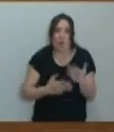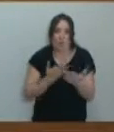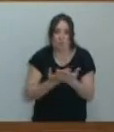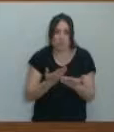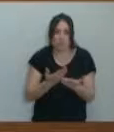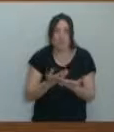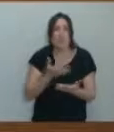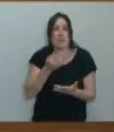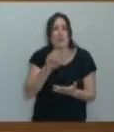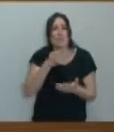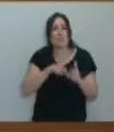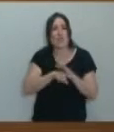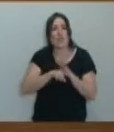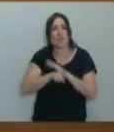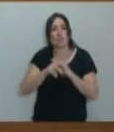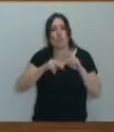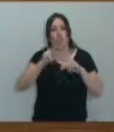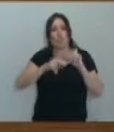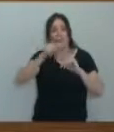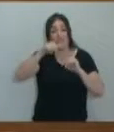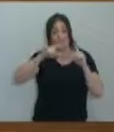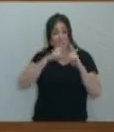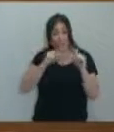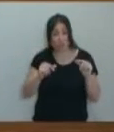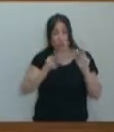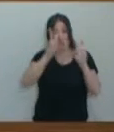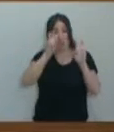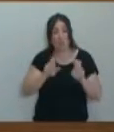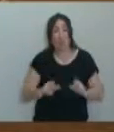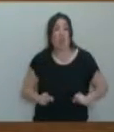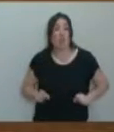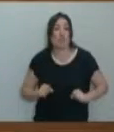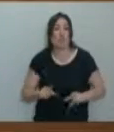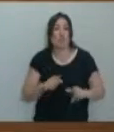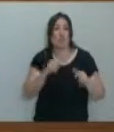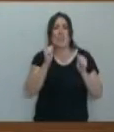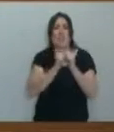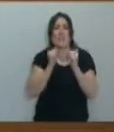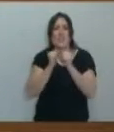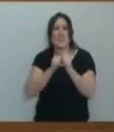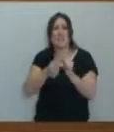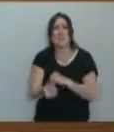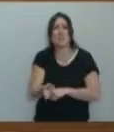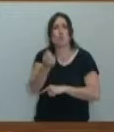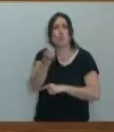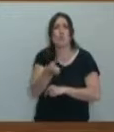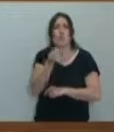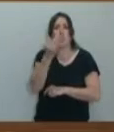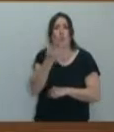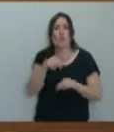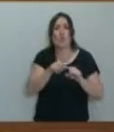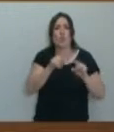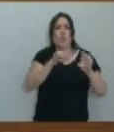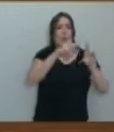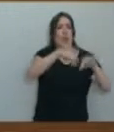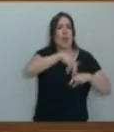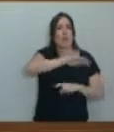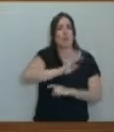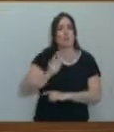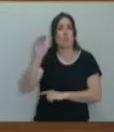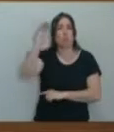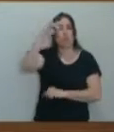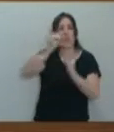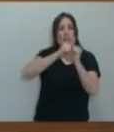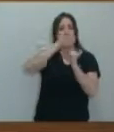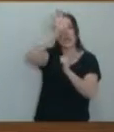las obras. ¿Cuántas veces se ha hablado en Asturias del coste de las piedras del Musel, del uso de las canteras, de esa situación